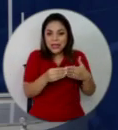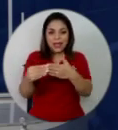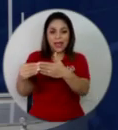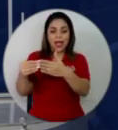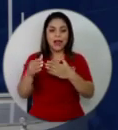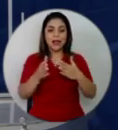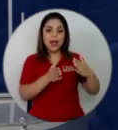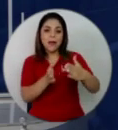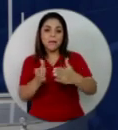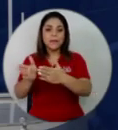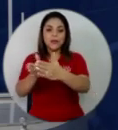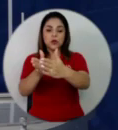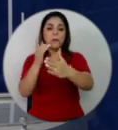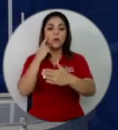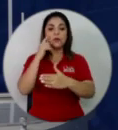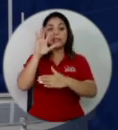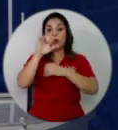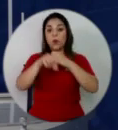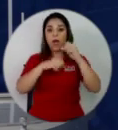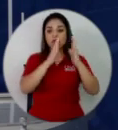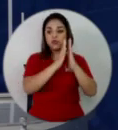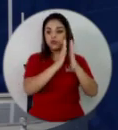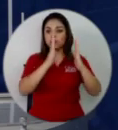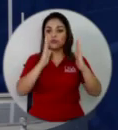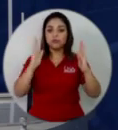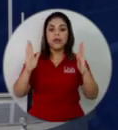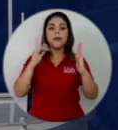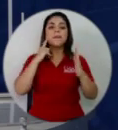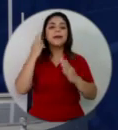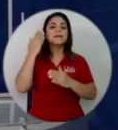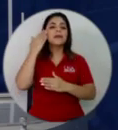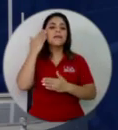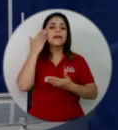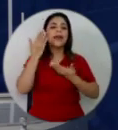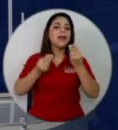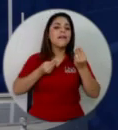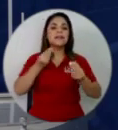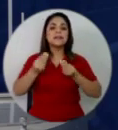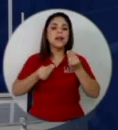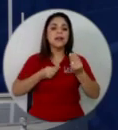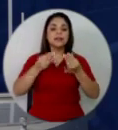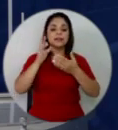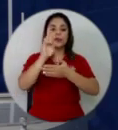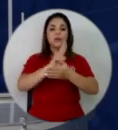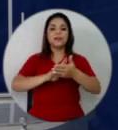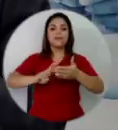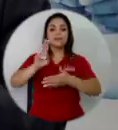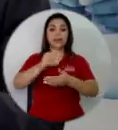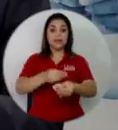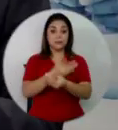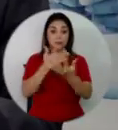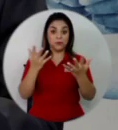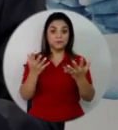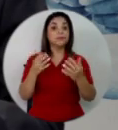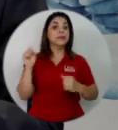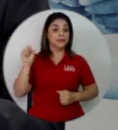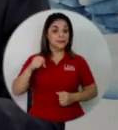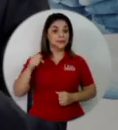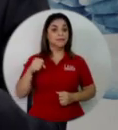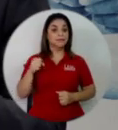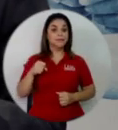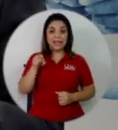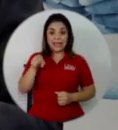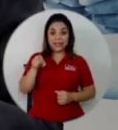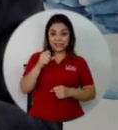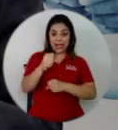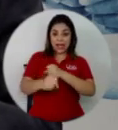determinado quinquenio sobre qué van a hacer en conjunto las universidades públicas. Sí, y precisamente en esos años, cuando se da ese plan de